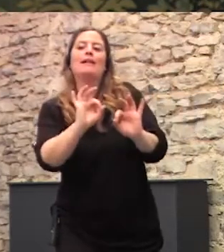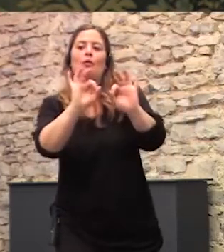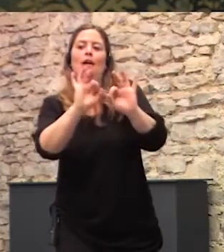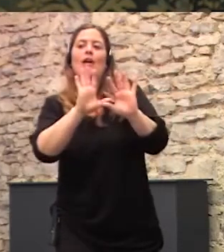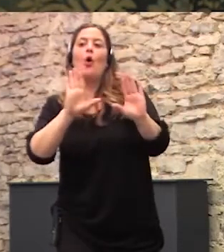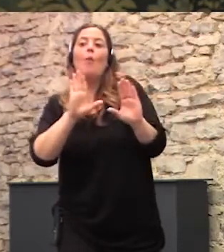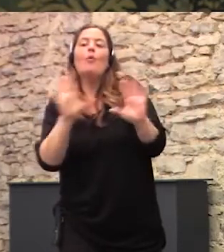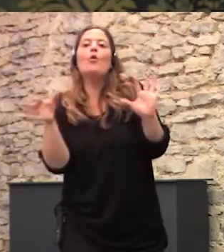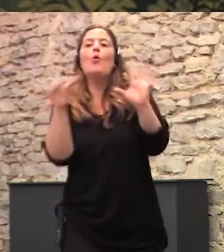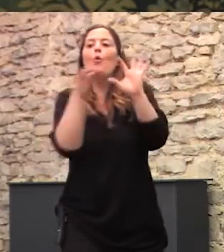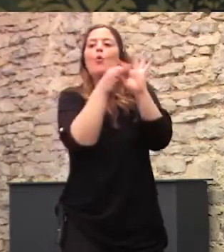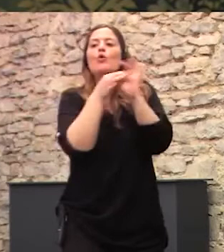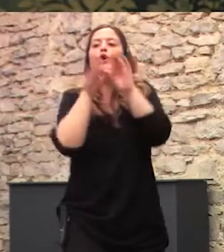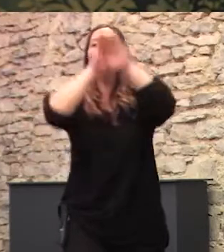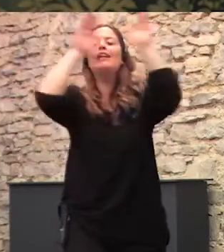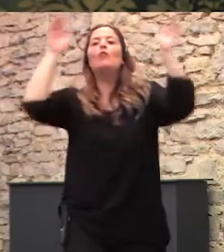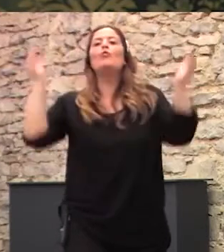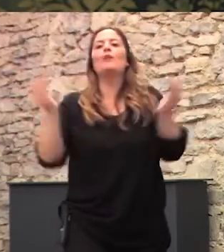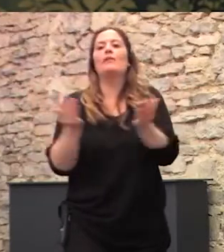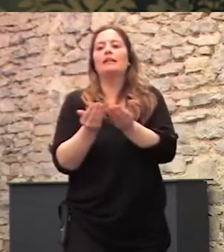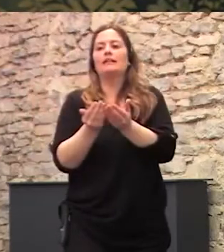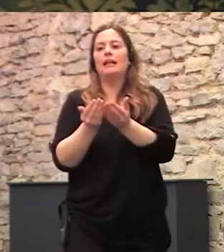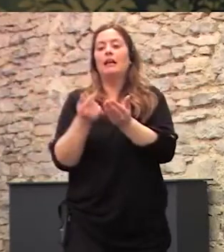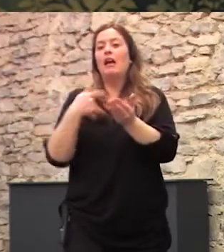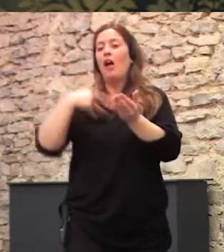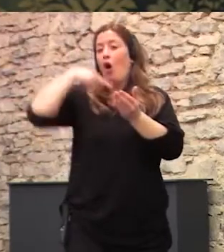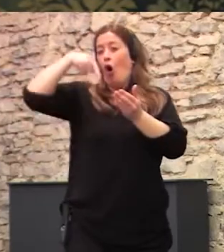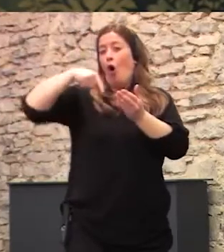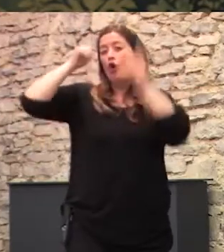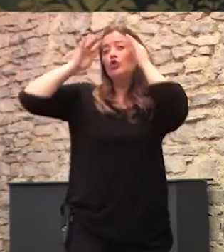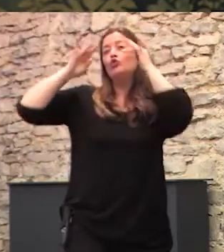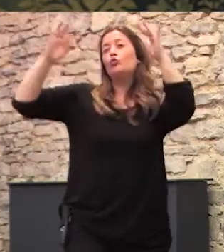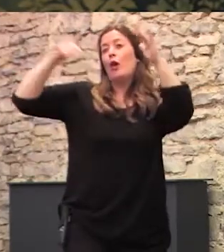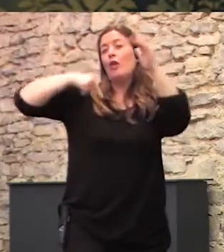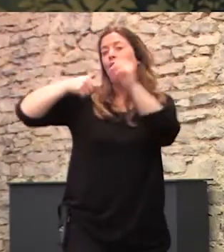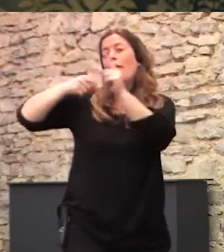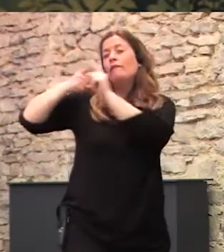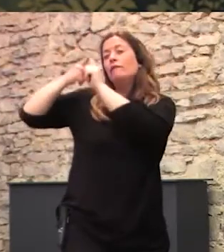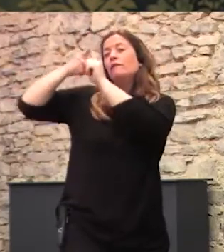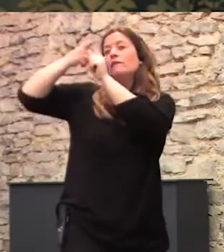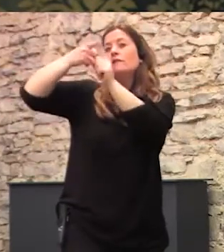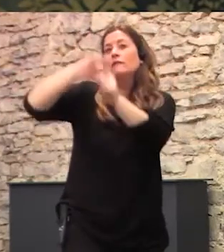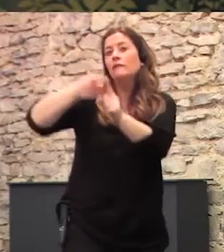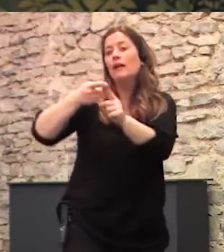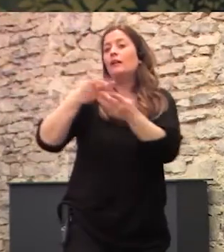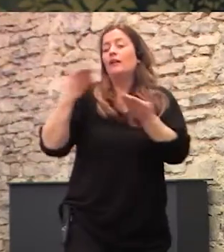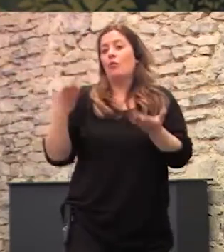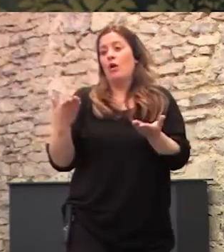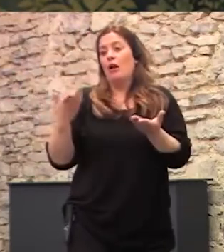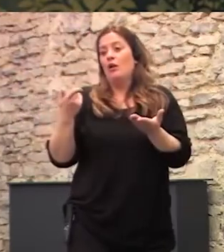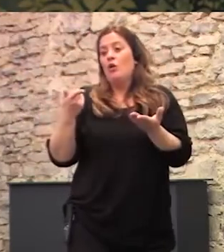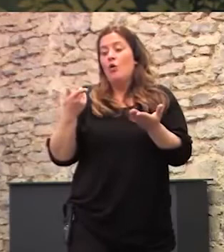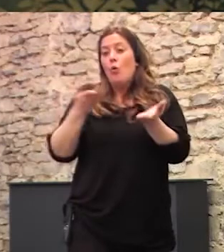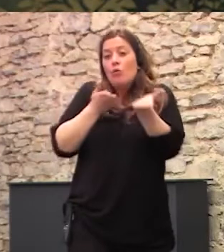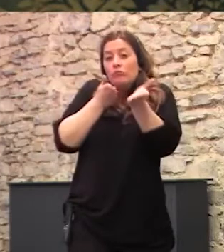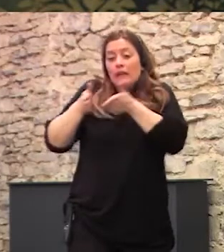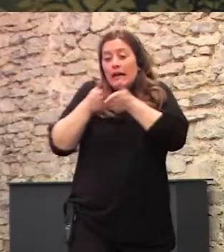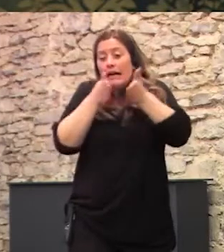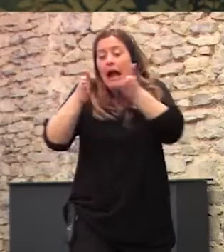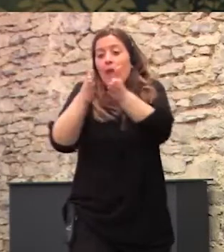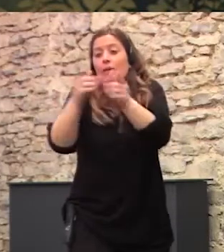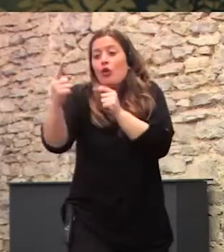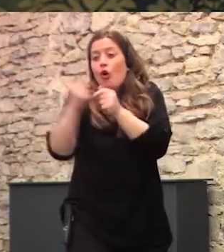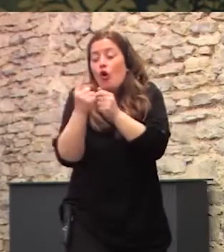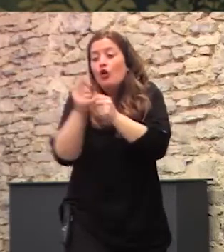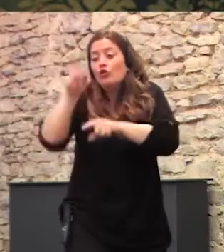universal. La utopía que hoy perseguimos consiste en buscar un atajo entre una negritud